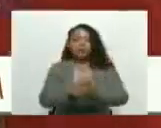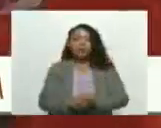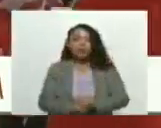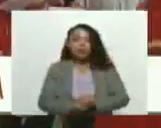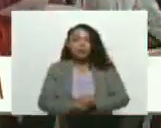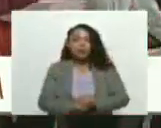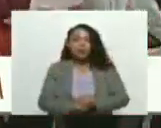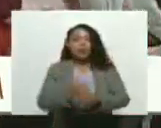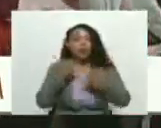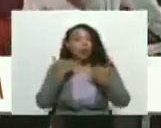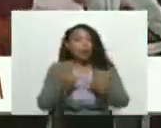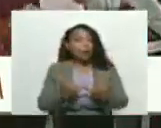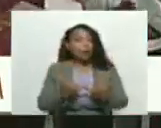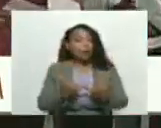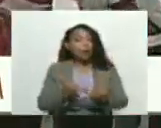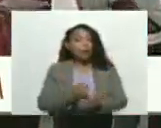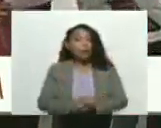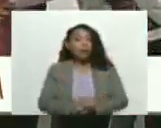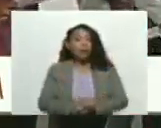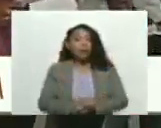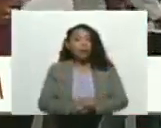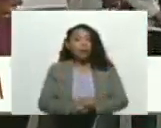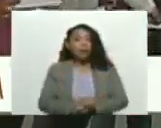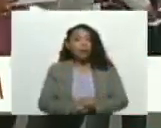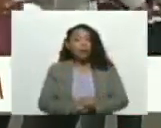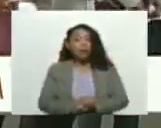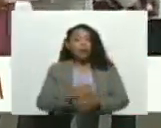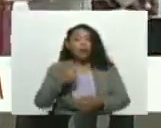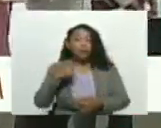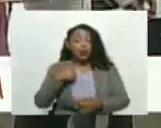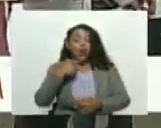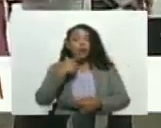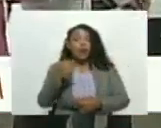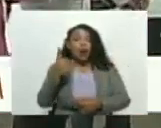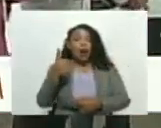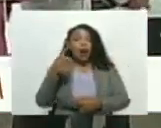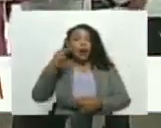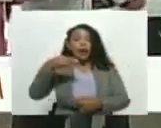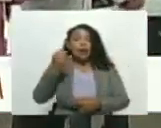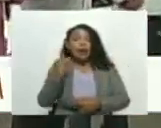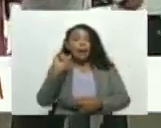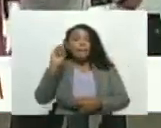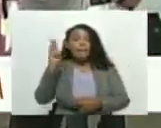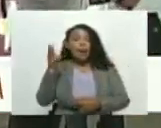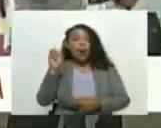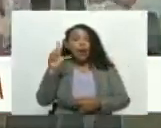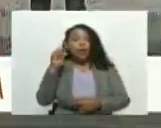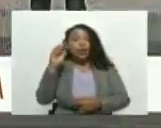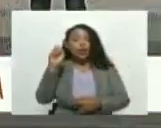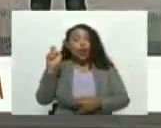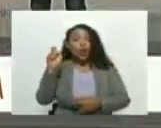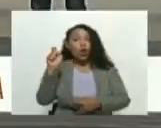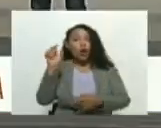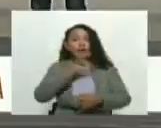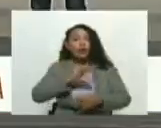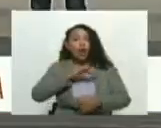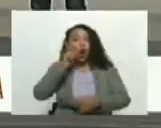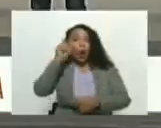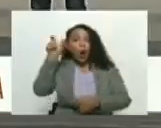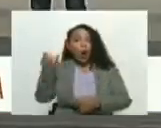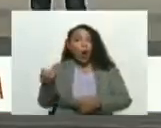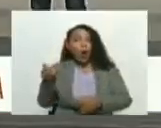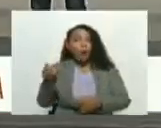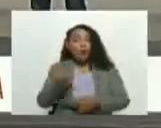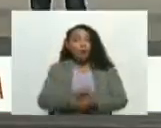Ahora sí vienen los carros, doctora. Yo quería invitar al ministro Hipólito Abreu que le entregue, por favor, al señor Rauseo Ricardo